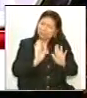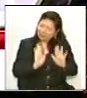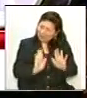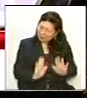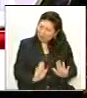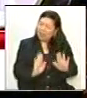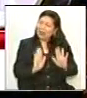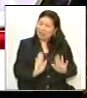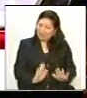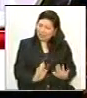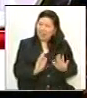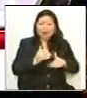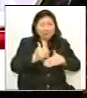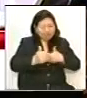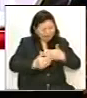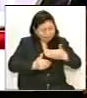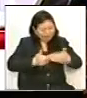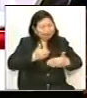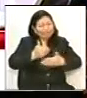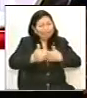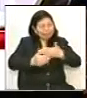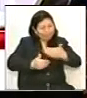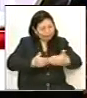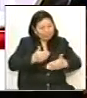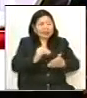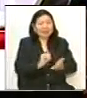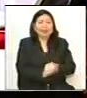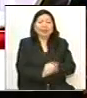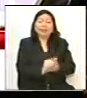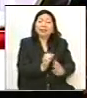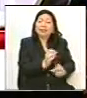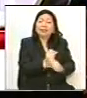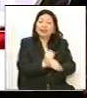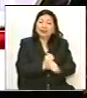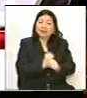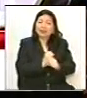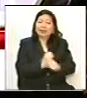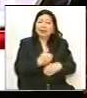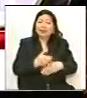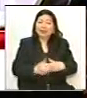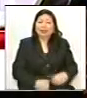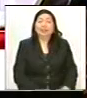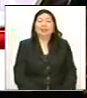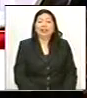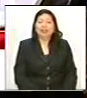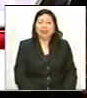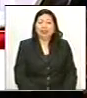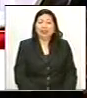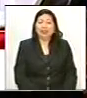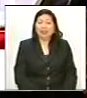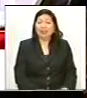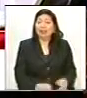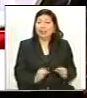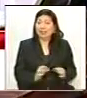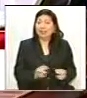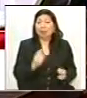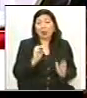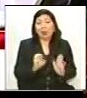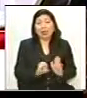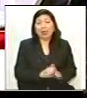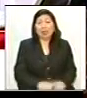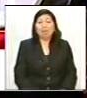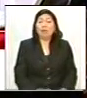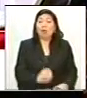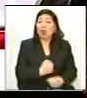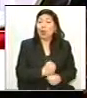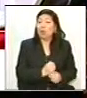digo, nuestros procesos son procesos sujetos al debido proceso. Entonces, si por ejemplo, las